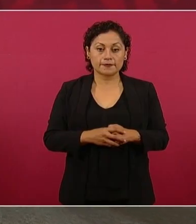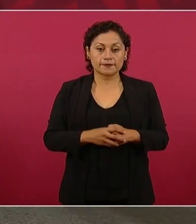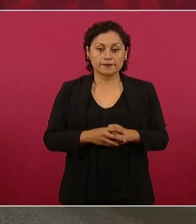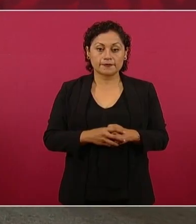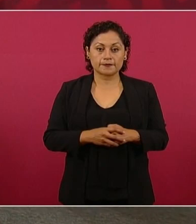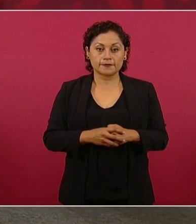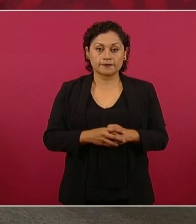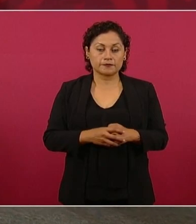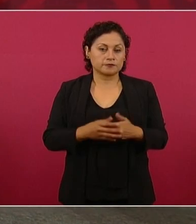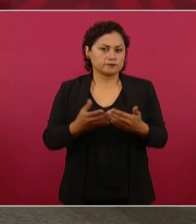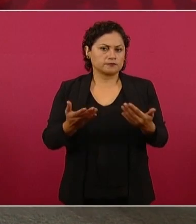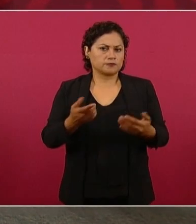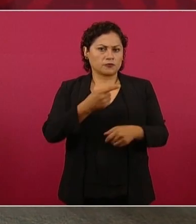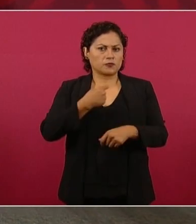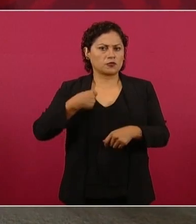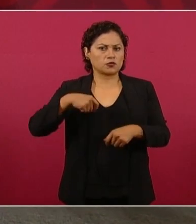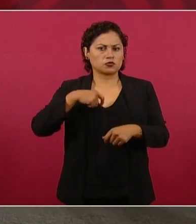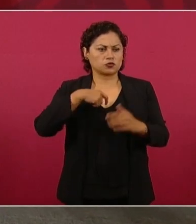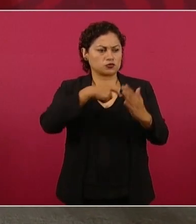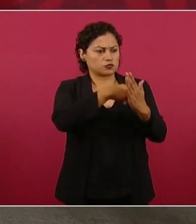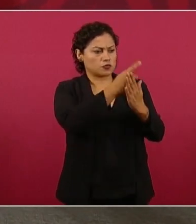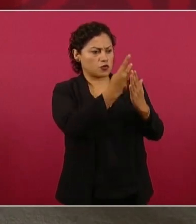acorde con el programa